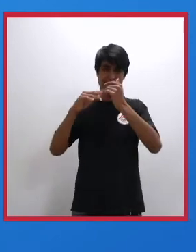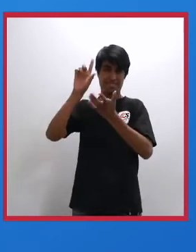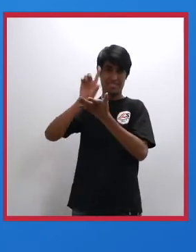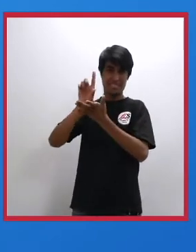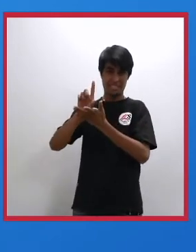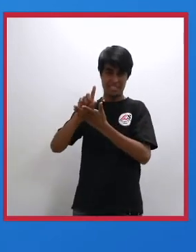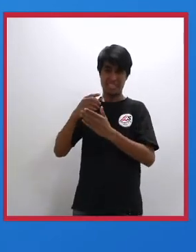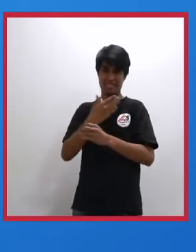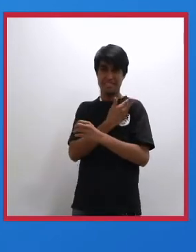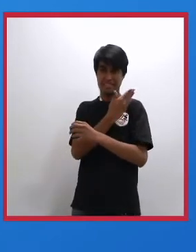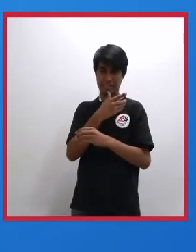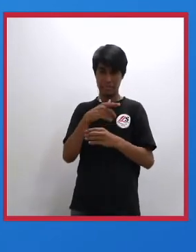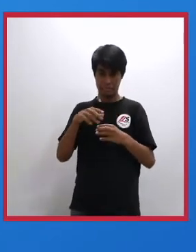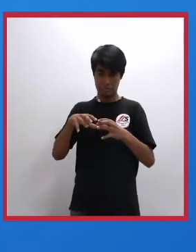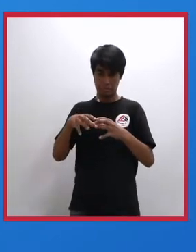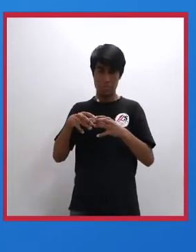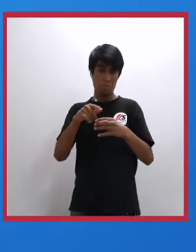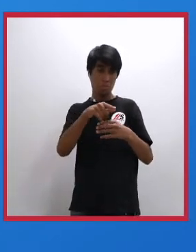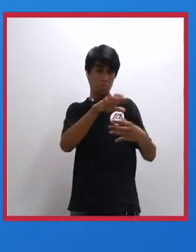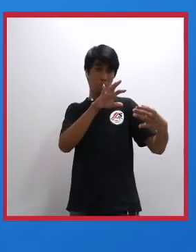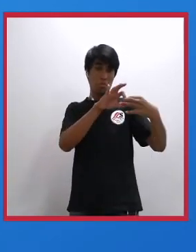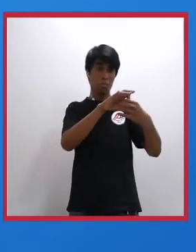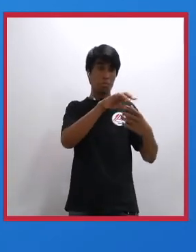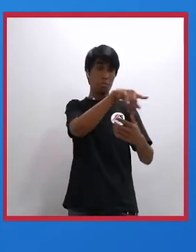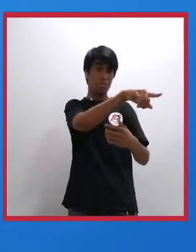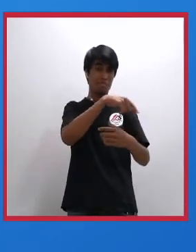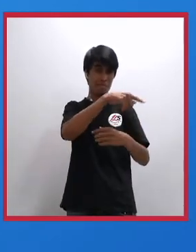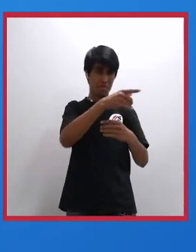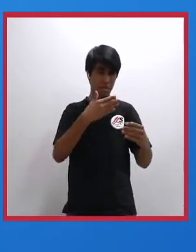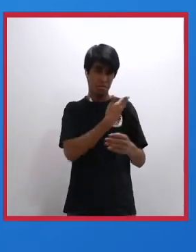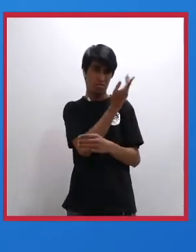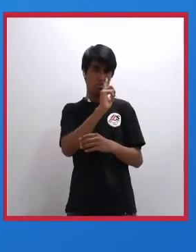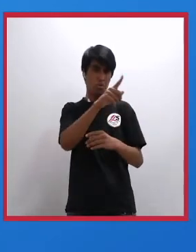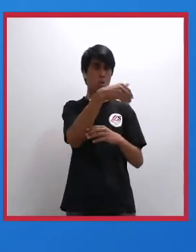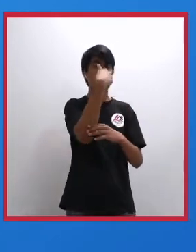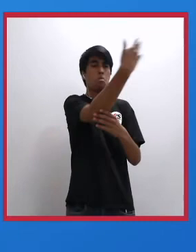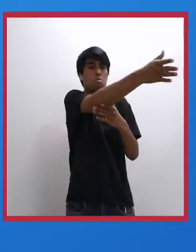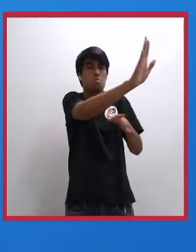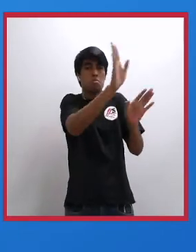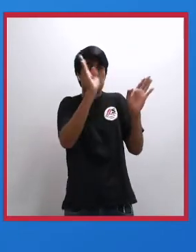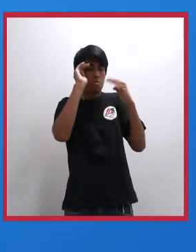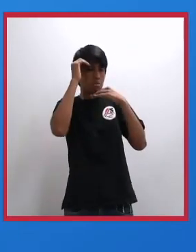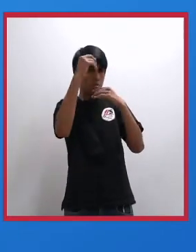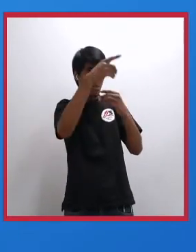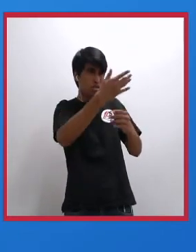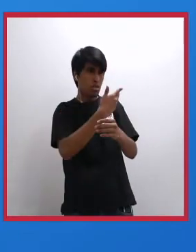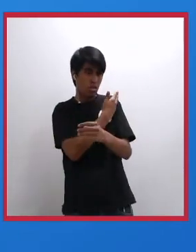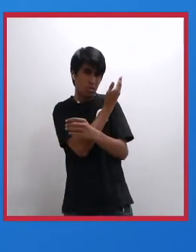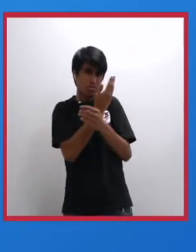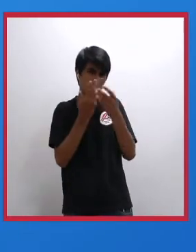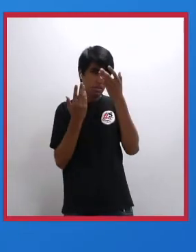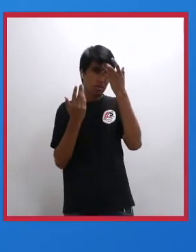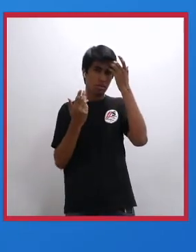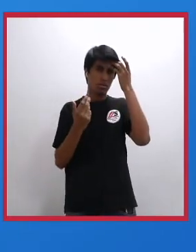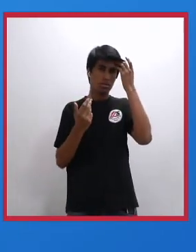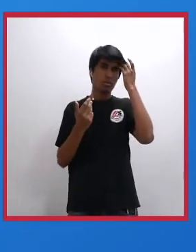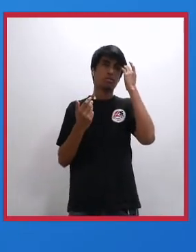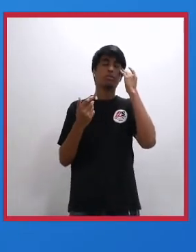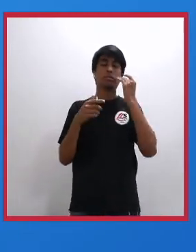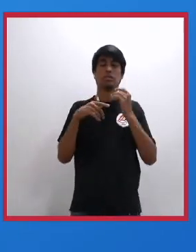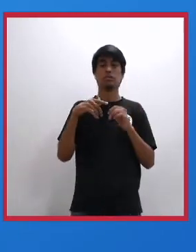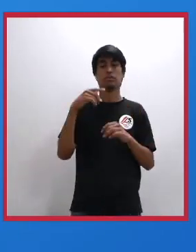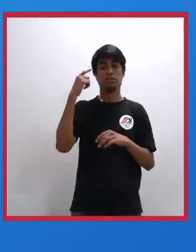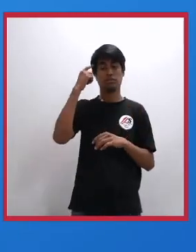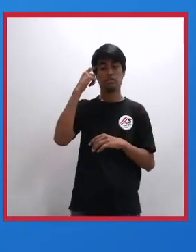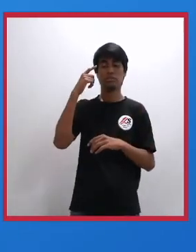no estén directamente relacionados a lo que es nuestra obra en ejecución.